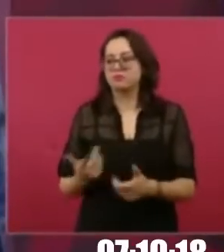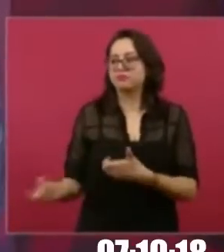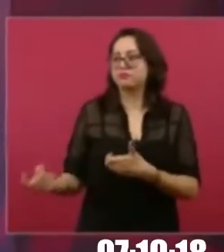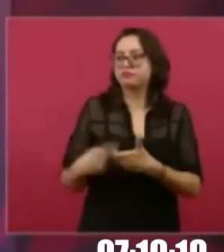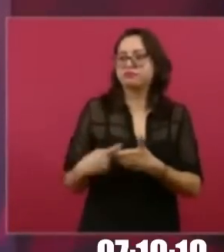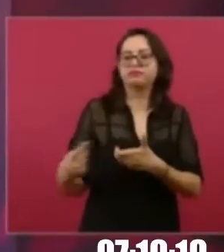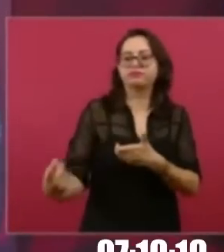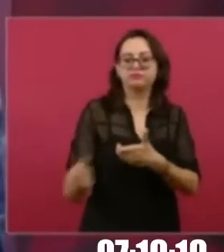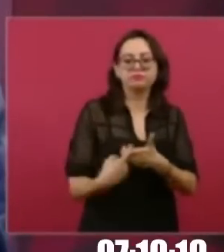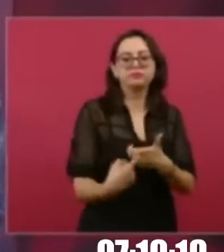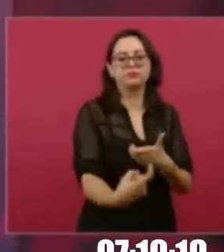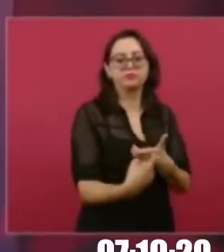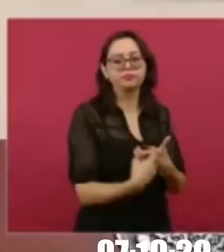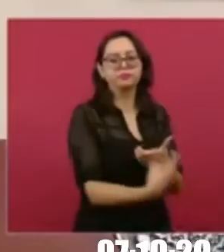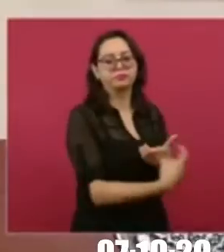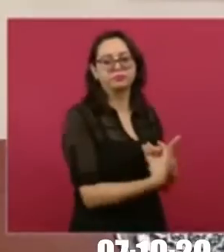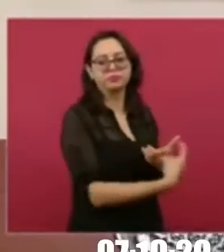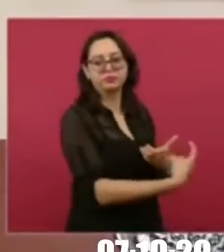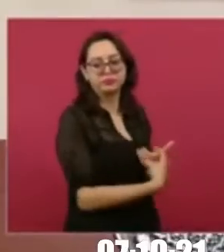están